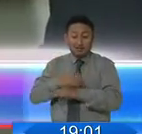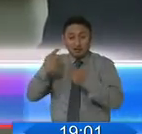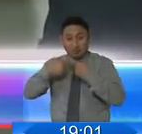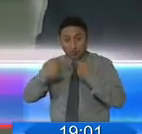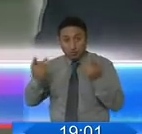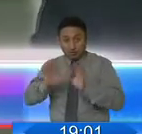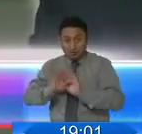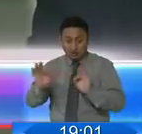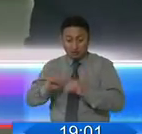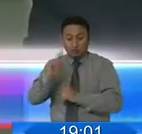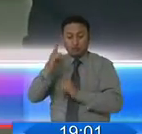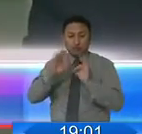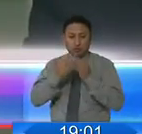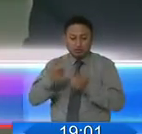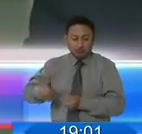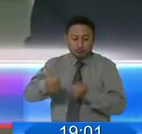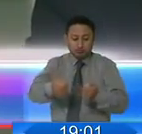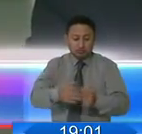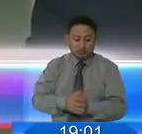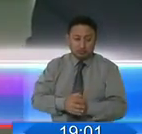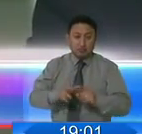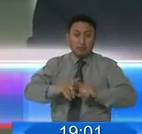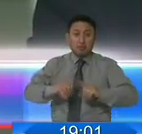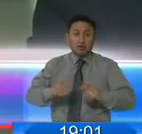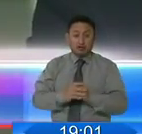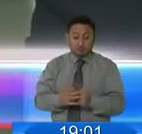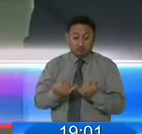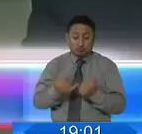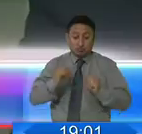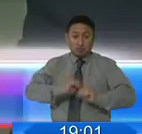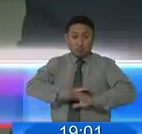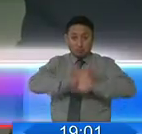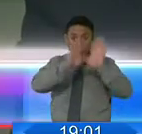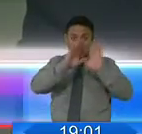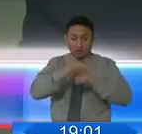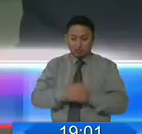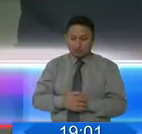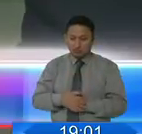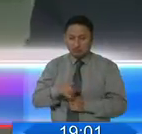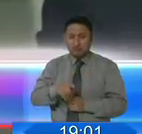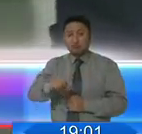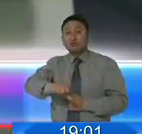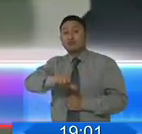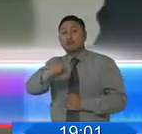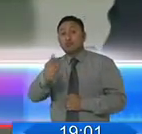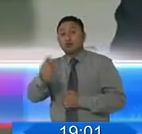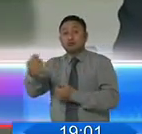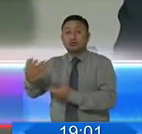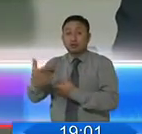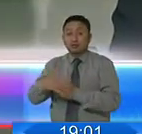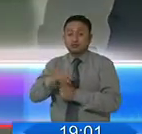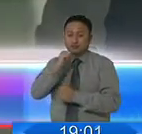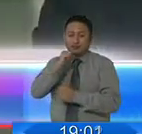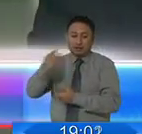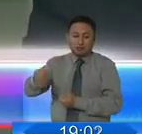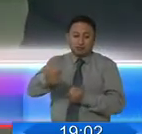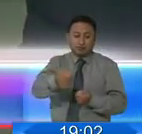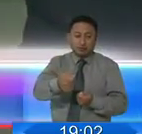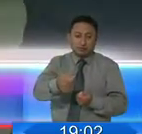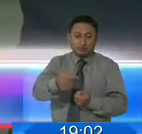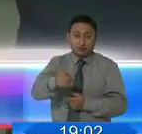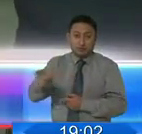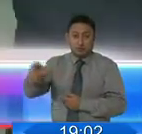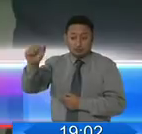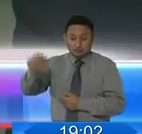entregados a los familiares pero que también nos hoy hoy en la mañana nos confirmó que hay otra información que no había entregado en estos sobres y que si